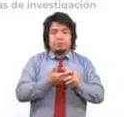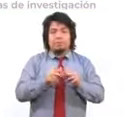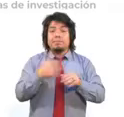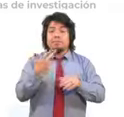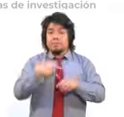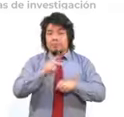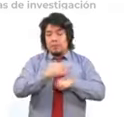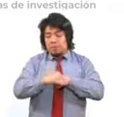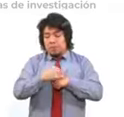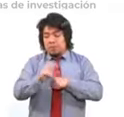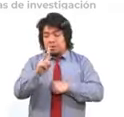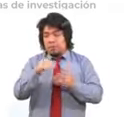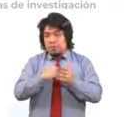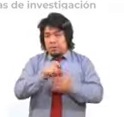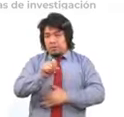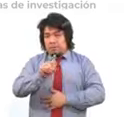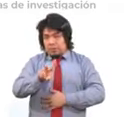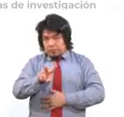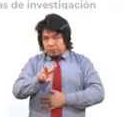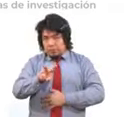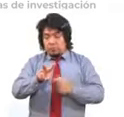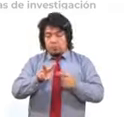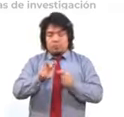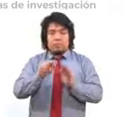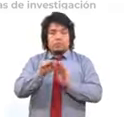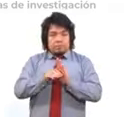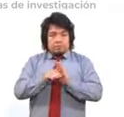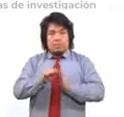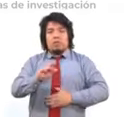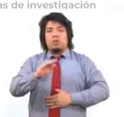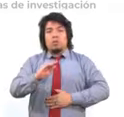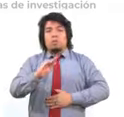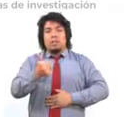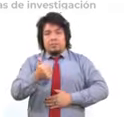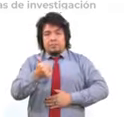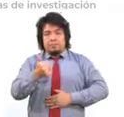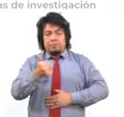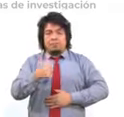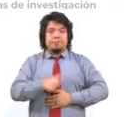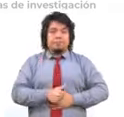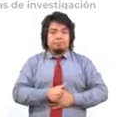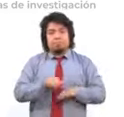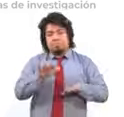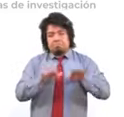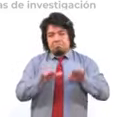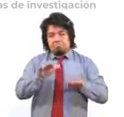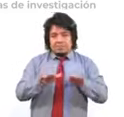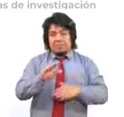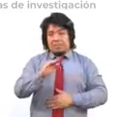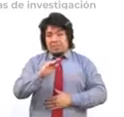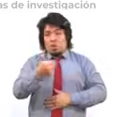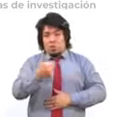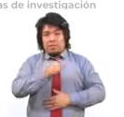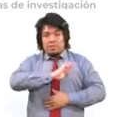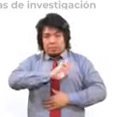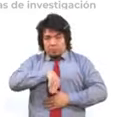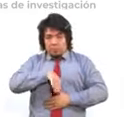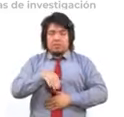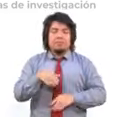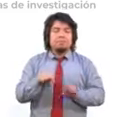en 2022 se han presentado 96 casos. En la mayoría de estos casos, les